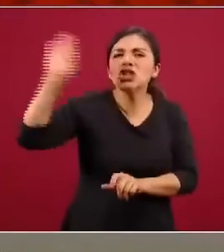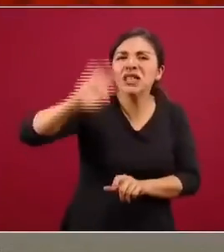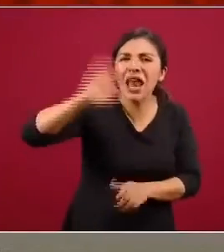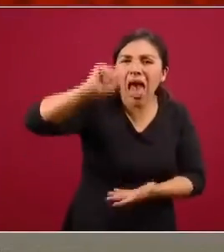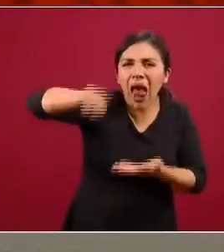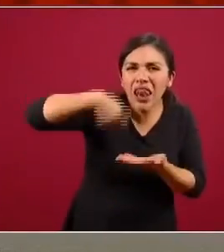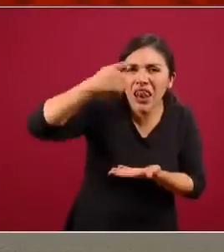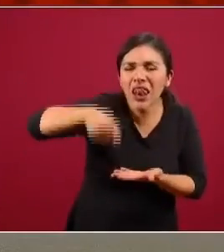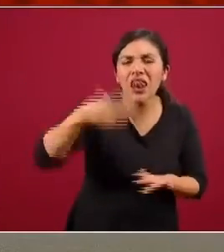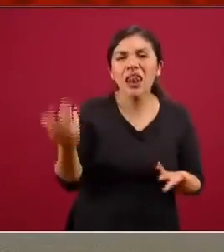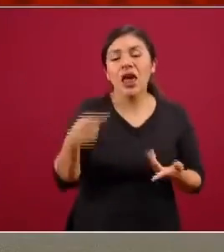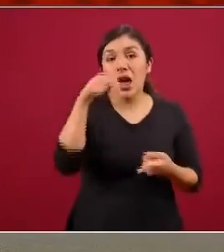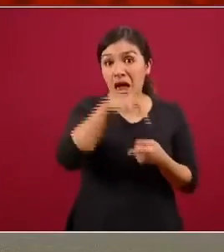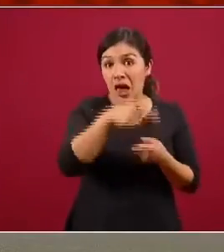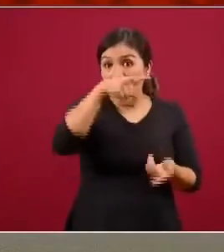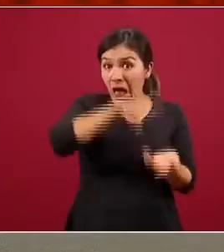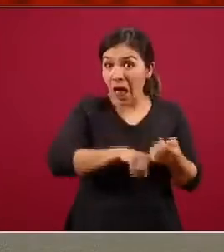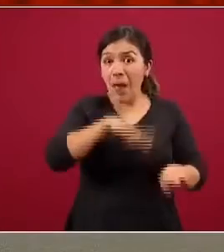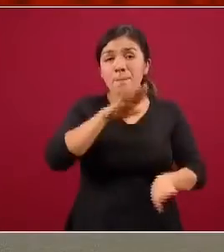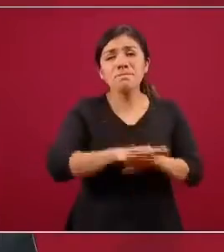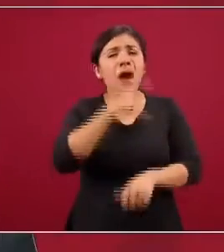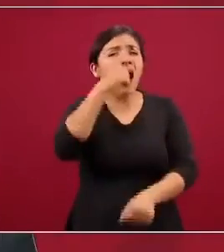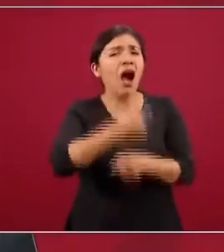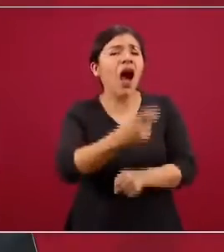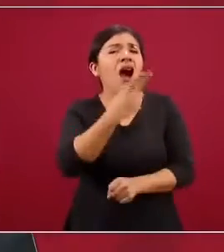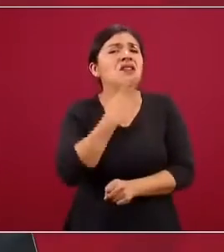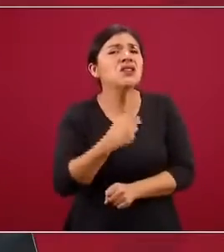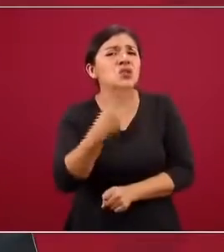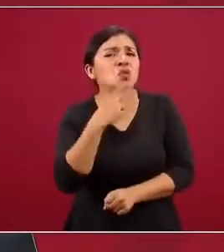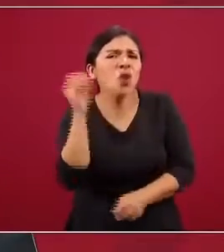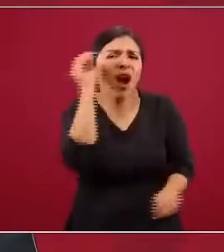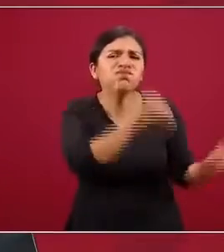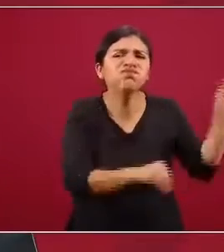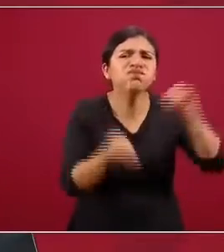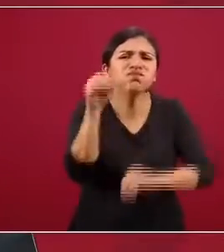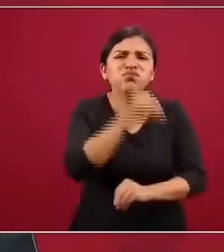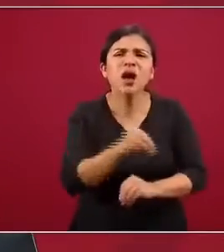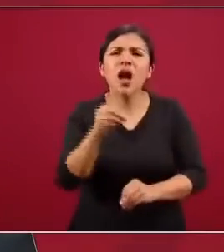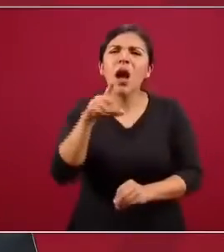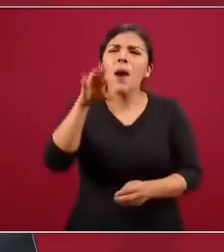Cereales que en realidad son en un contenido grande, azúcares